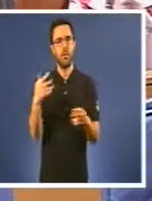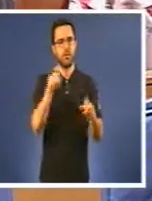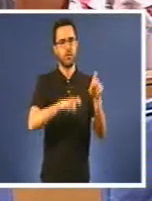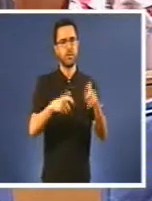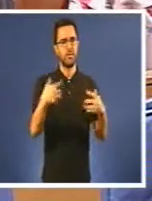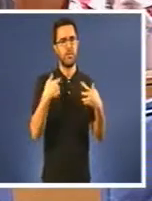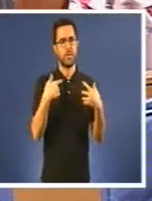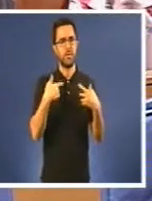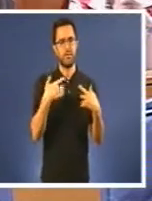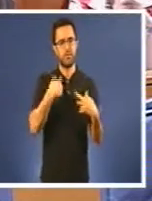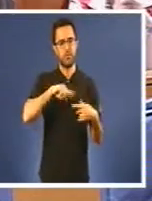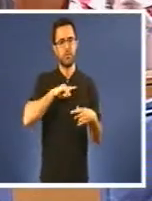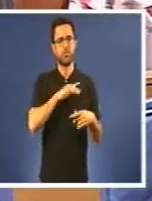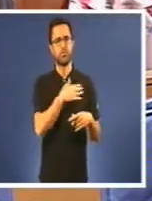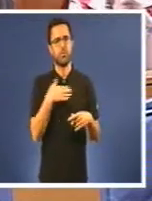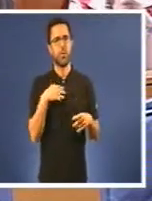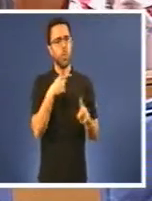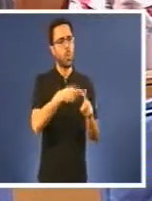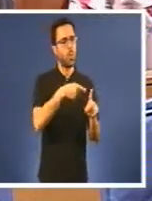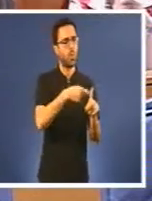grupo parlamentario tamén se quere sumar,